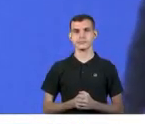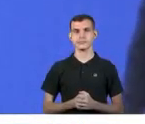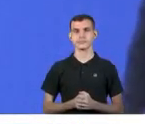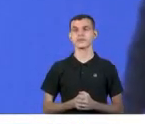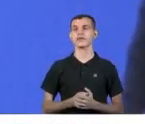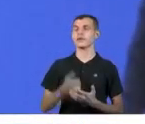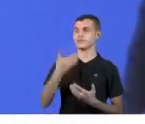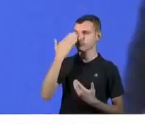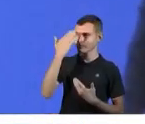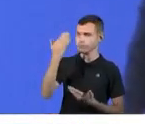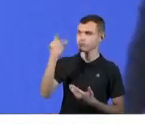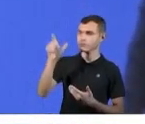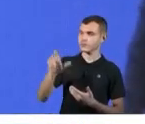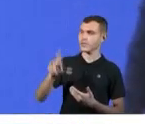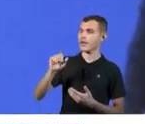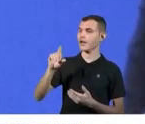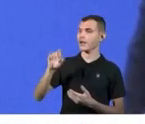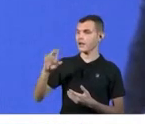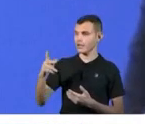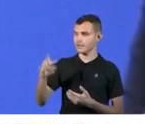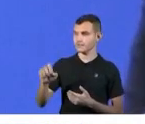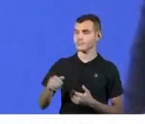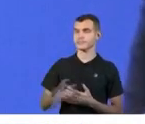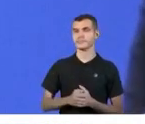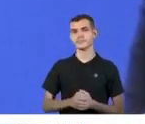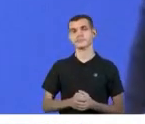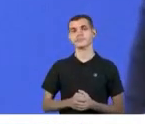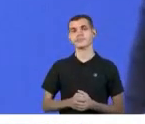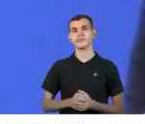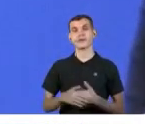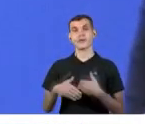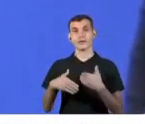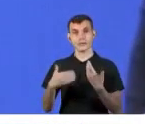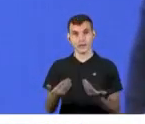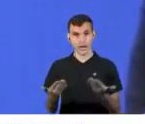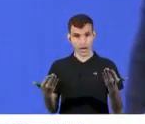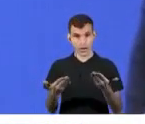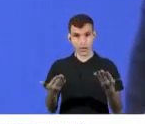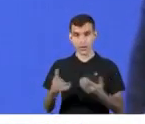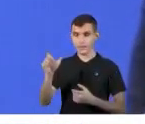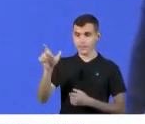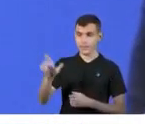brasileño precisara los motivos. Con la palabra, el señor presidente de la República